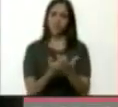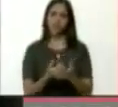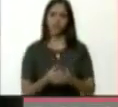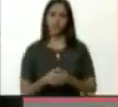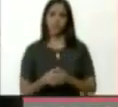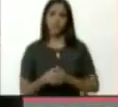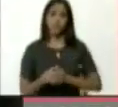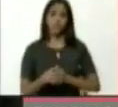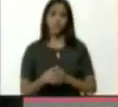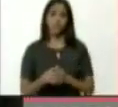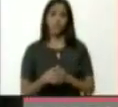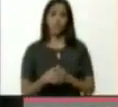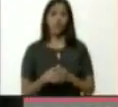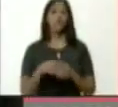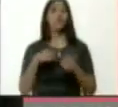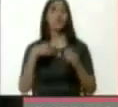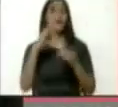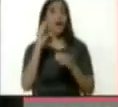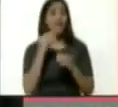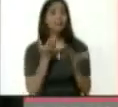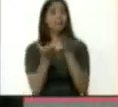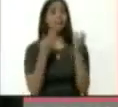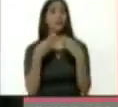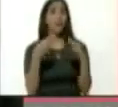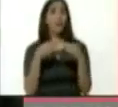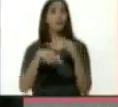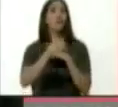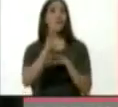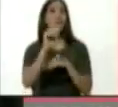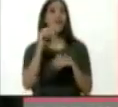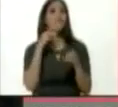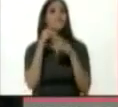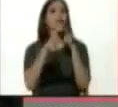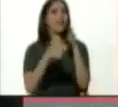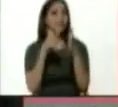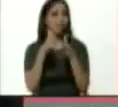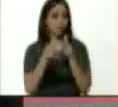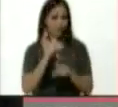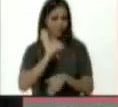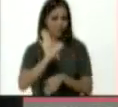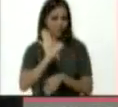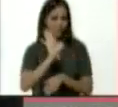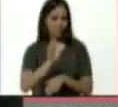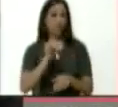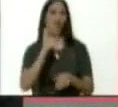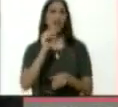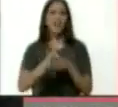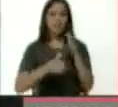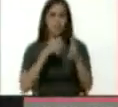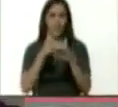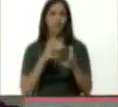Más adelante vamos a hablar de los servicios públicos. Voy a hablar del metro. Voy a hablar del metro más adelante.